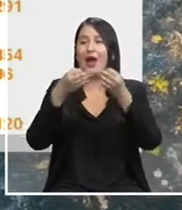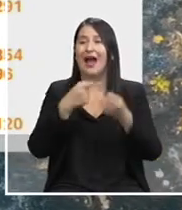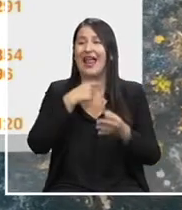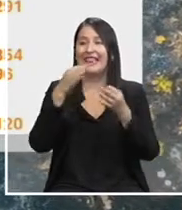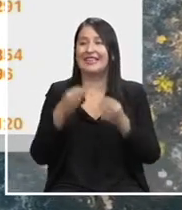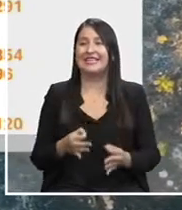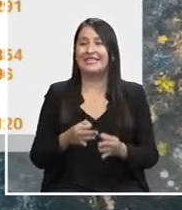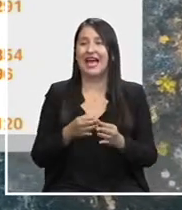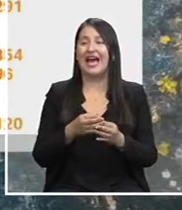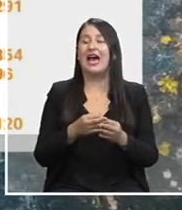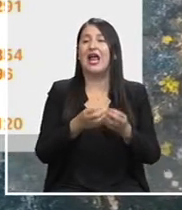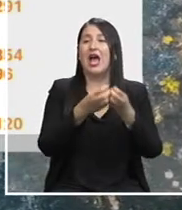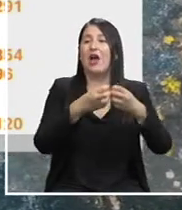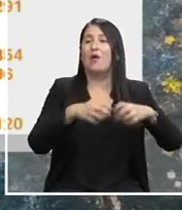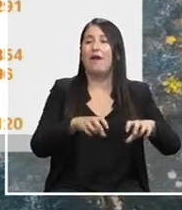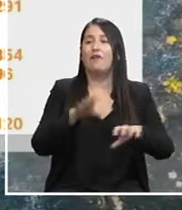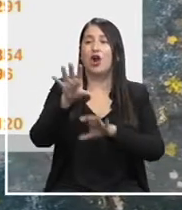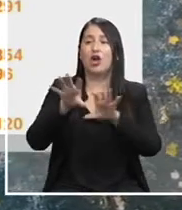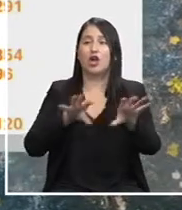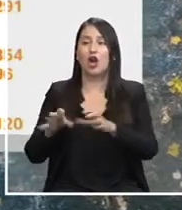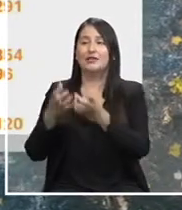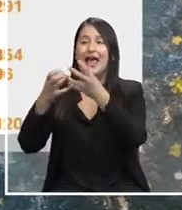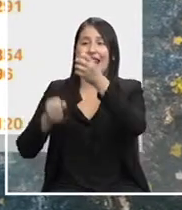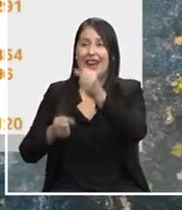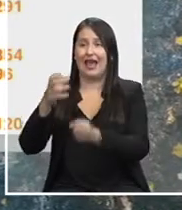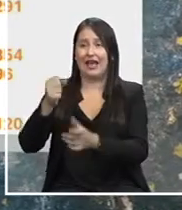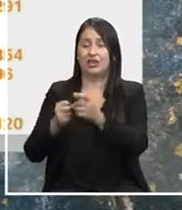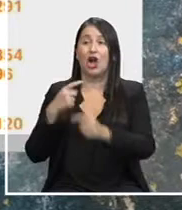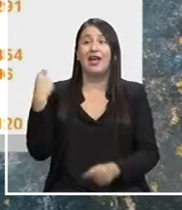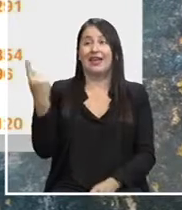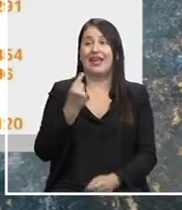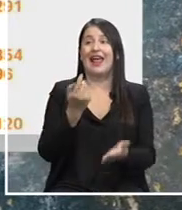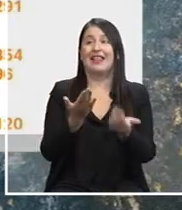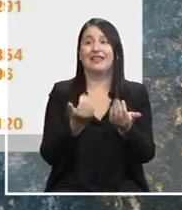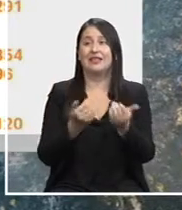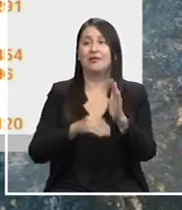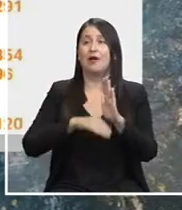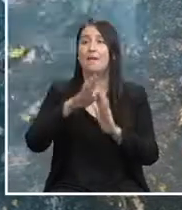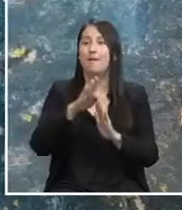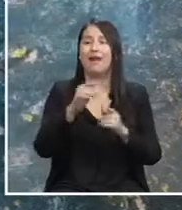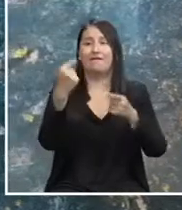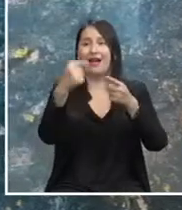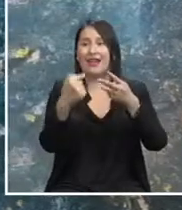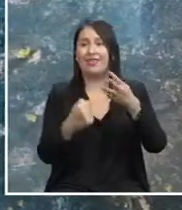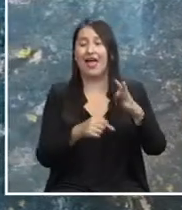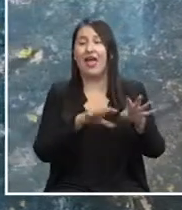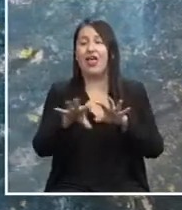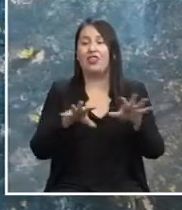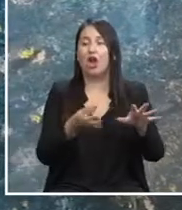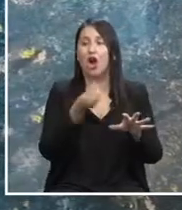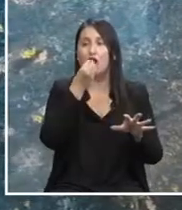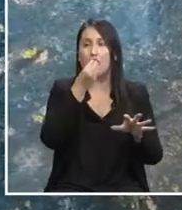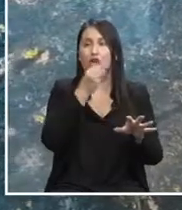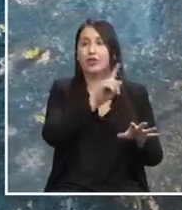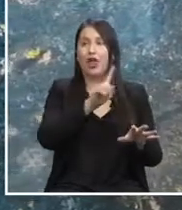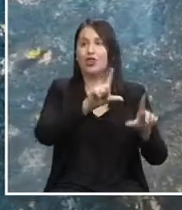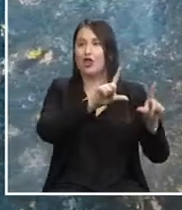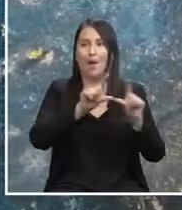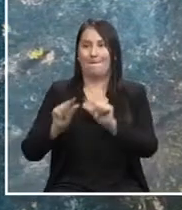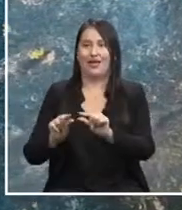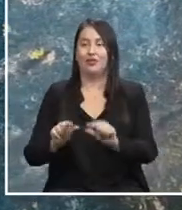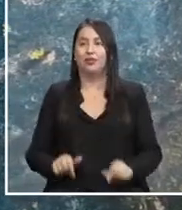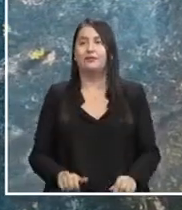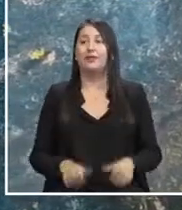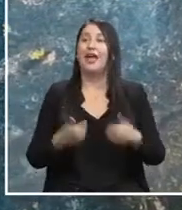y productos lácteos en sus dietas. En general, necesitamos mucha más variedad, no menos.